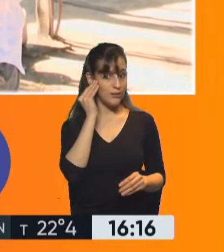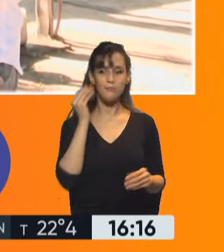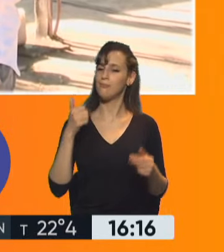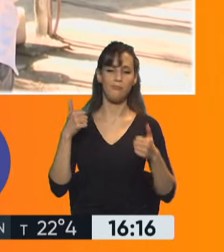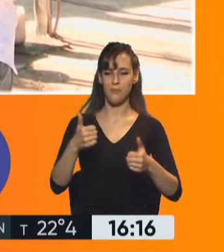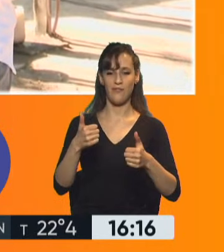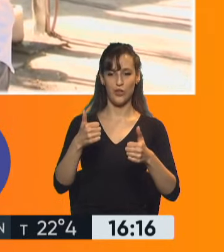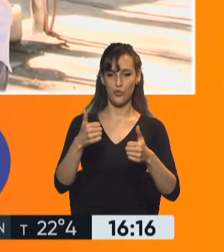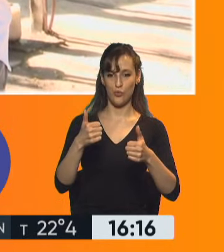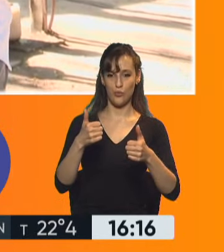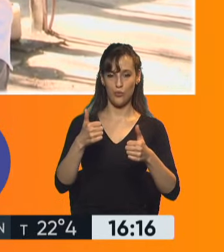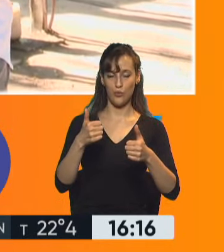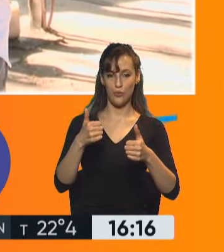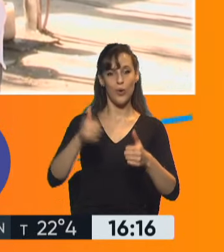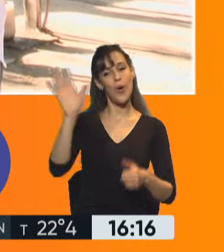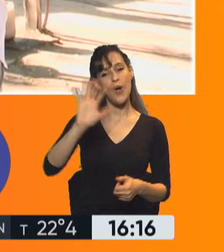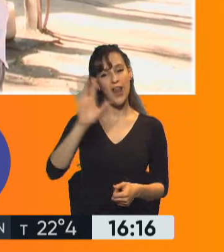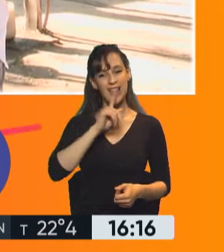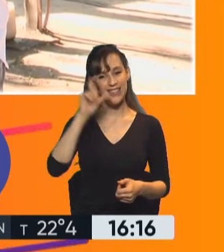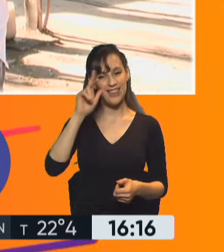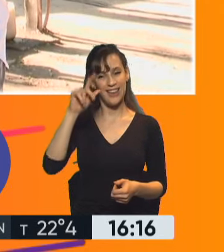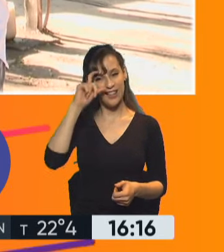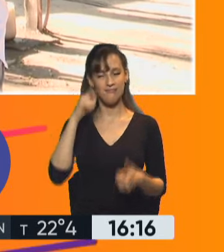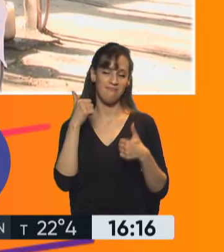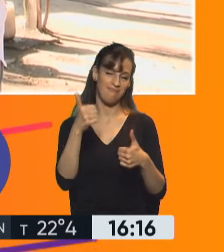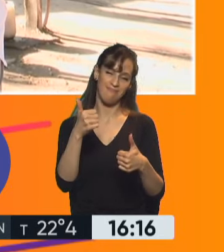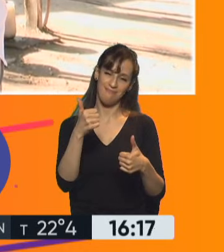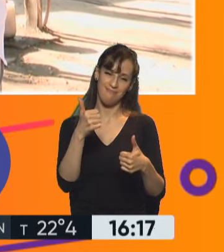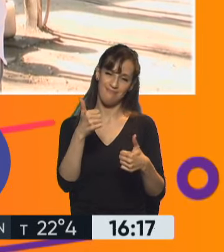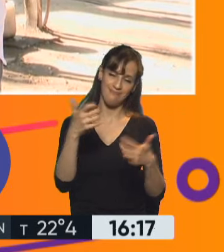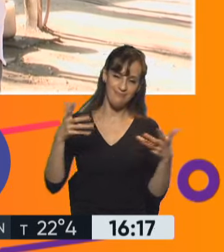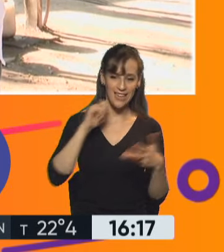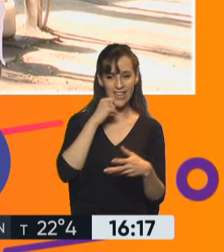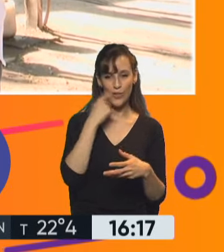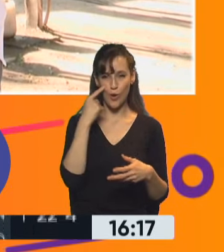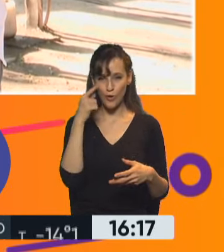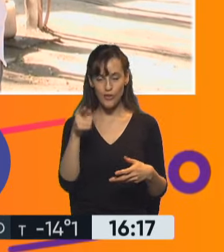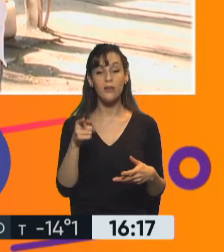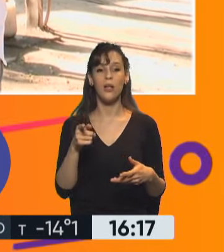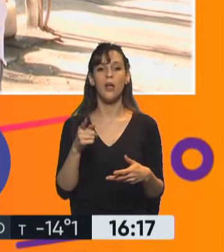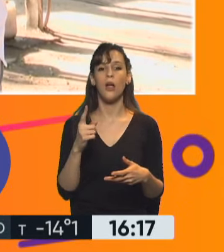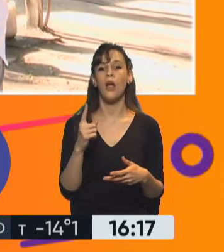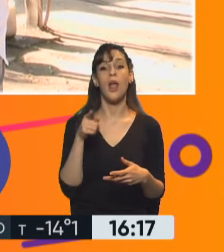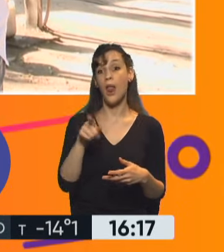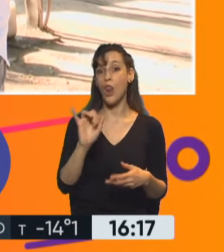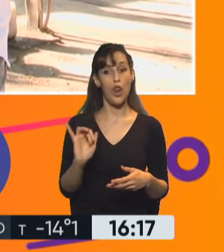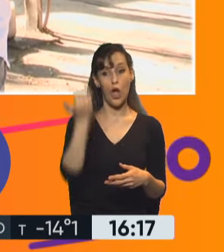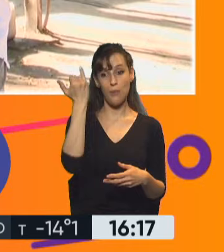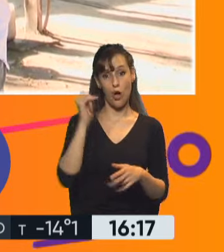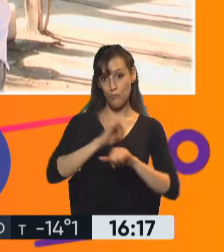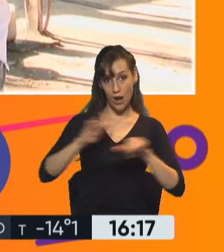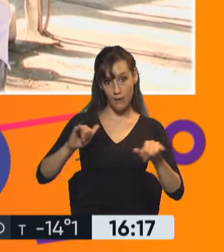Perfecto, perfecto. Hola, Tere, encantada, ¿eh? Te mandamos lo mejor que teníamos en el programa, ¿viste?